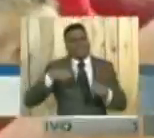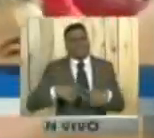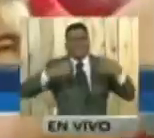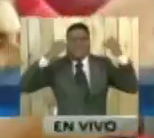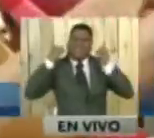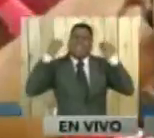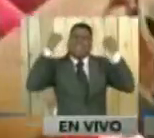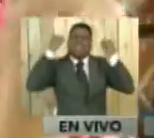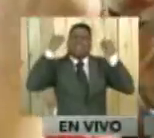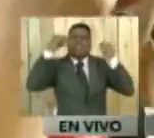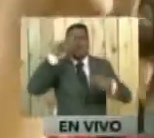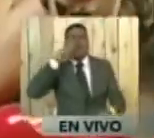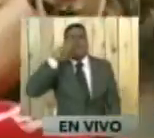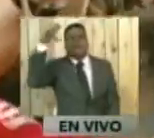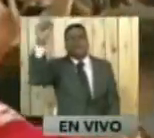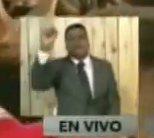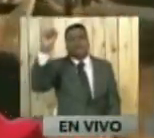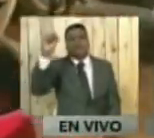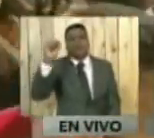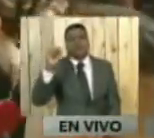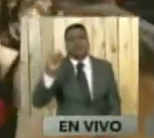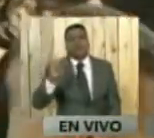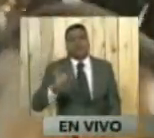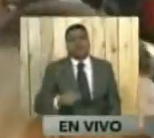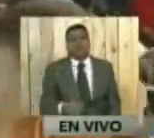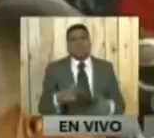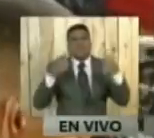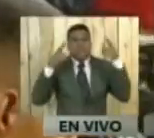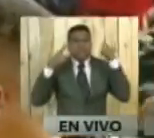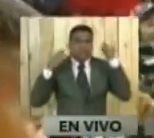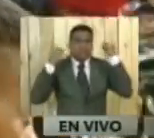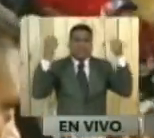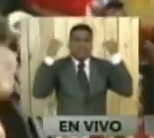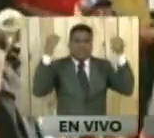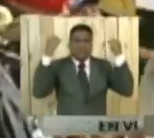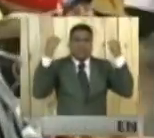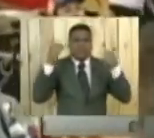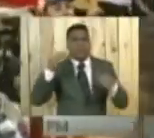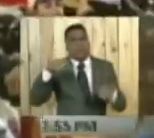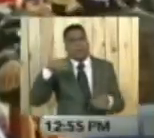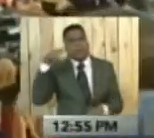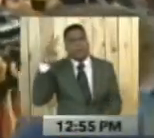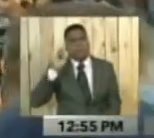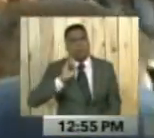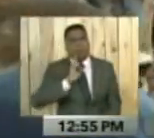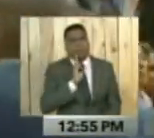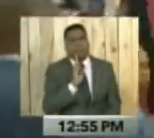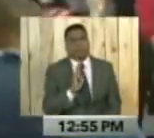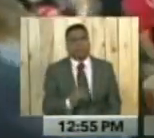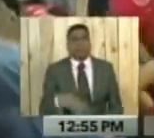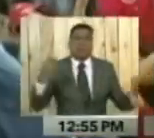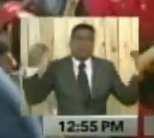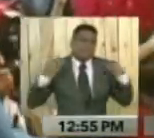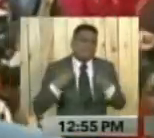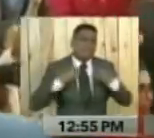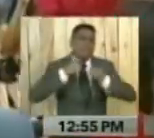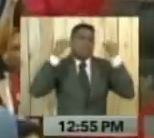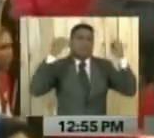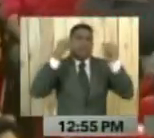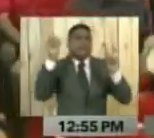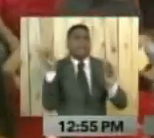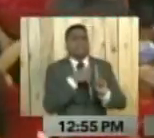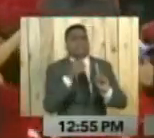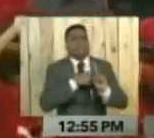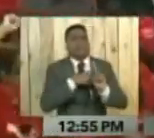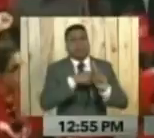viva Maduro! ¡Que viva Bolívar! ¡Que viva nuestro primer